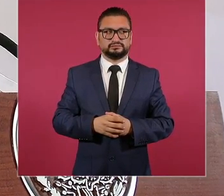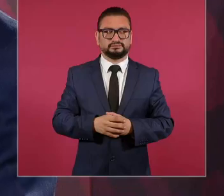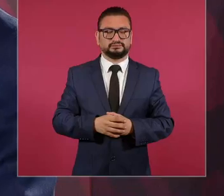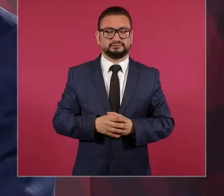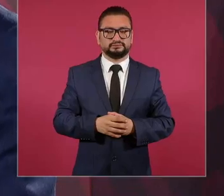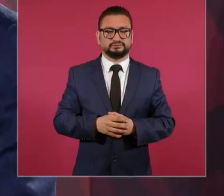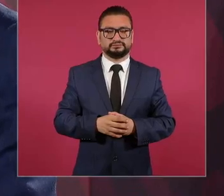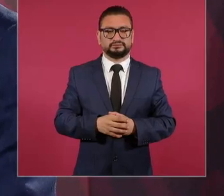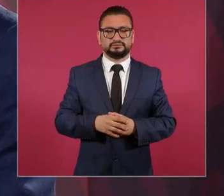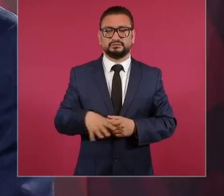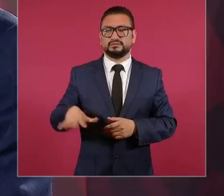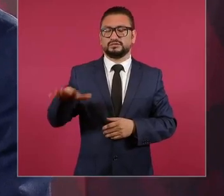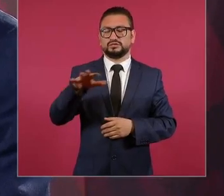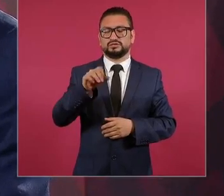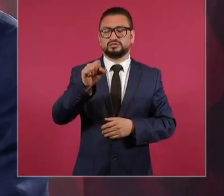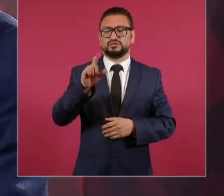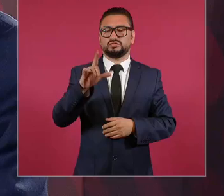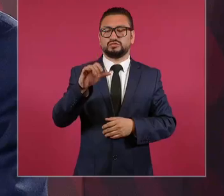de Sola de Vega